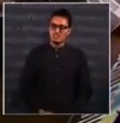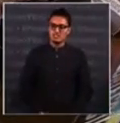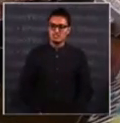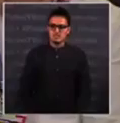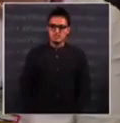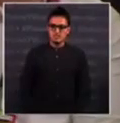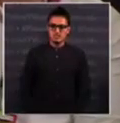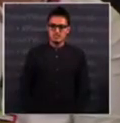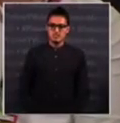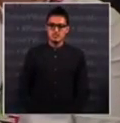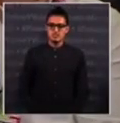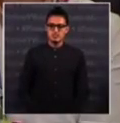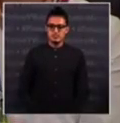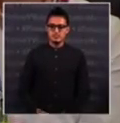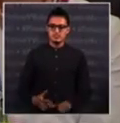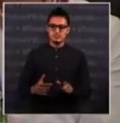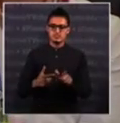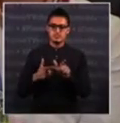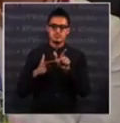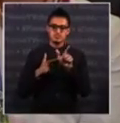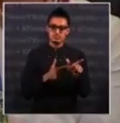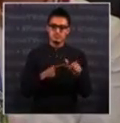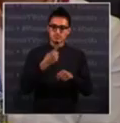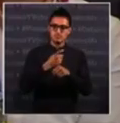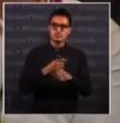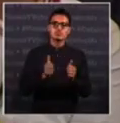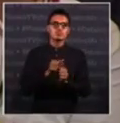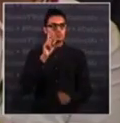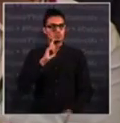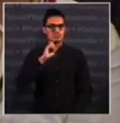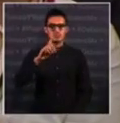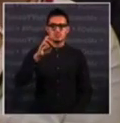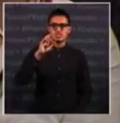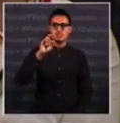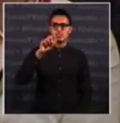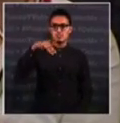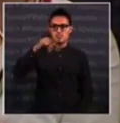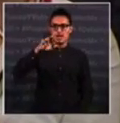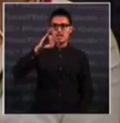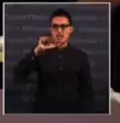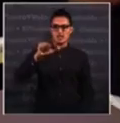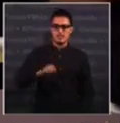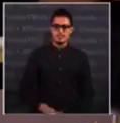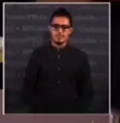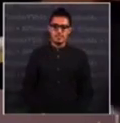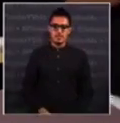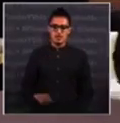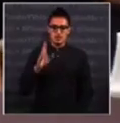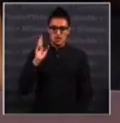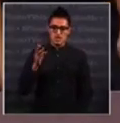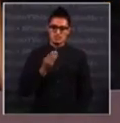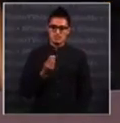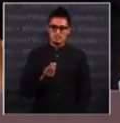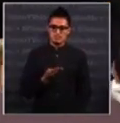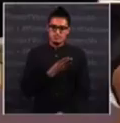esa participación inicial. Continuamos esta primera ronda con la candidata María Berta Solórzano Luján. 2 minutos, candidata. Gracias, muy buenas tardes a todas